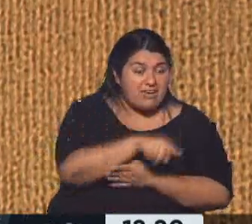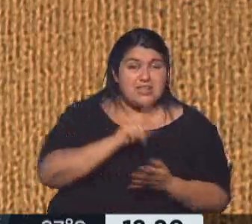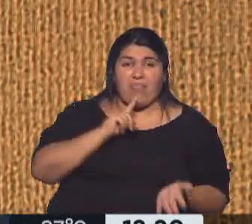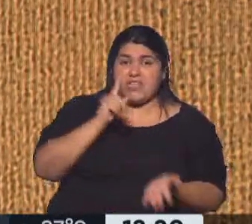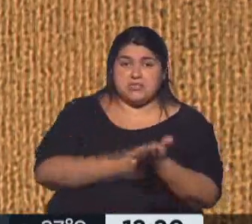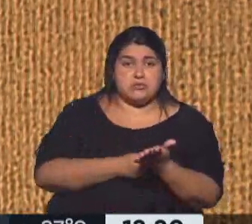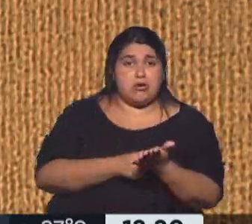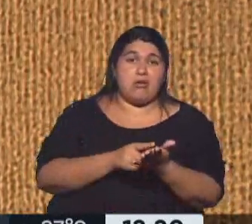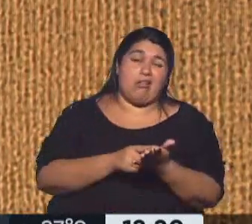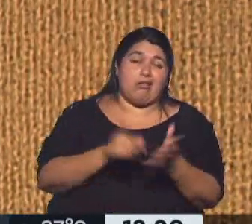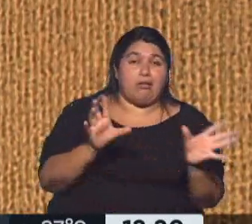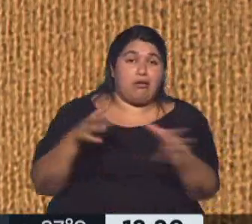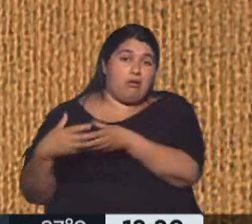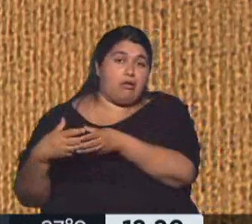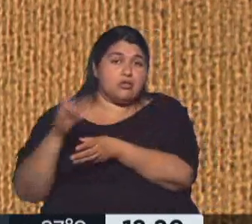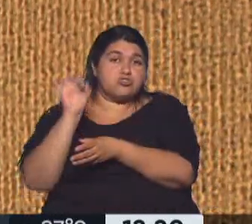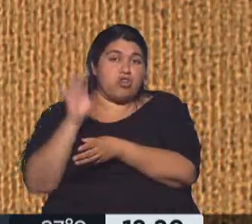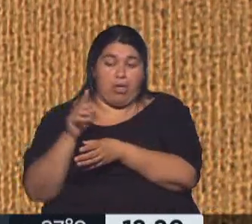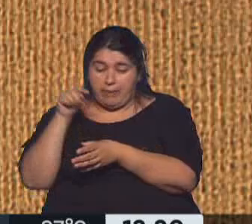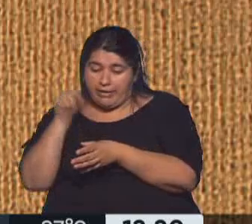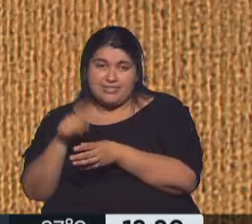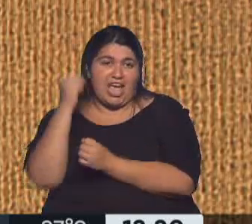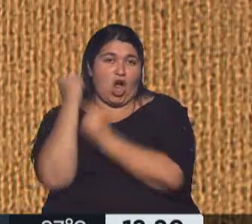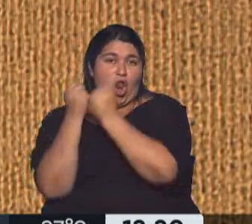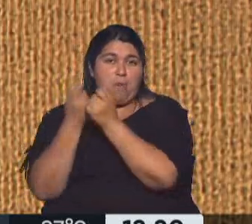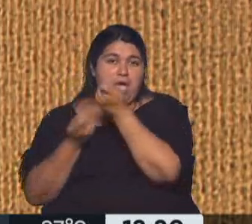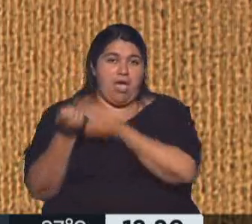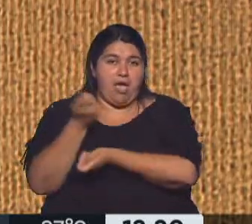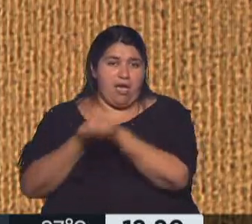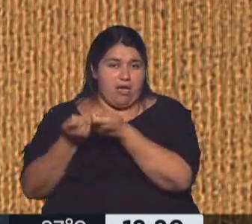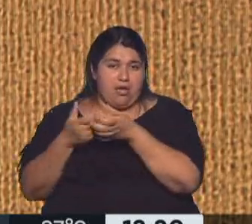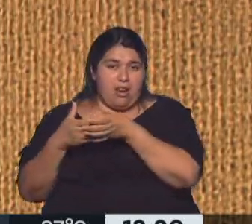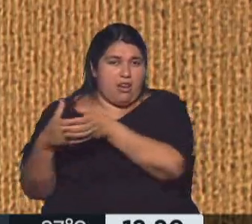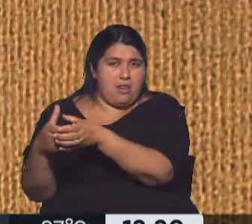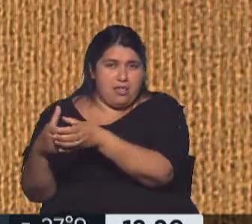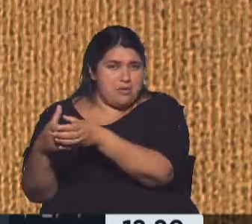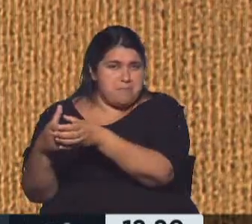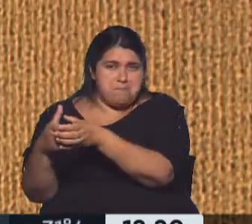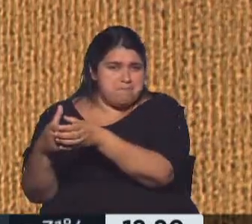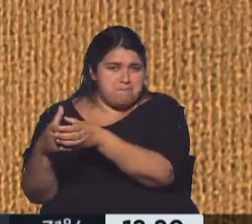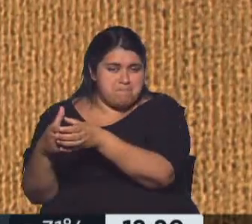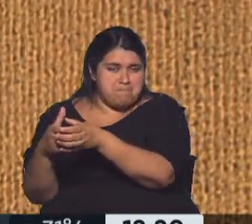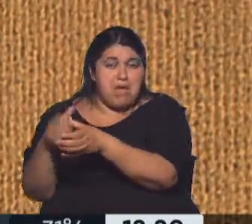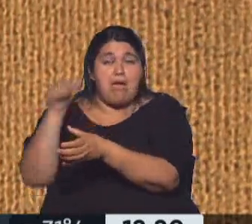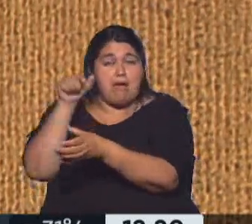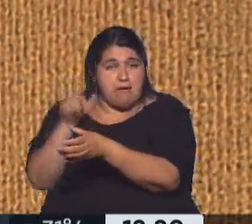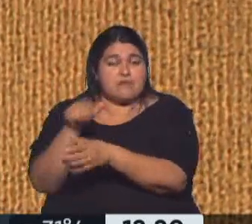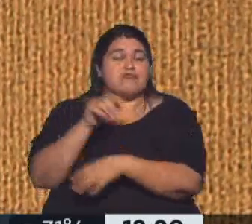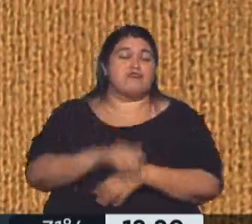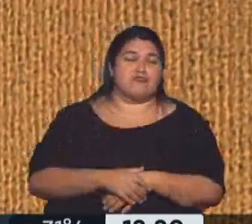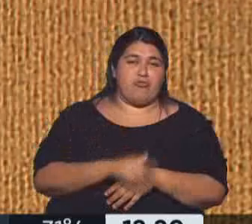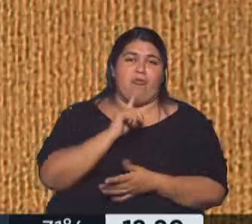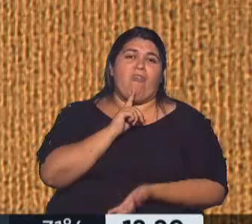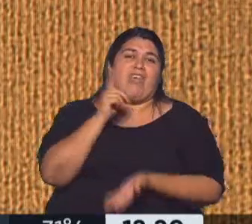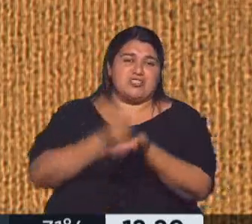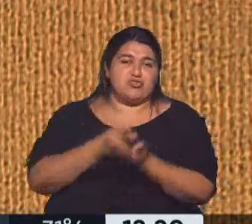sector sumamente concentrado de la economía, sumamente pequeño, es para un puñado. Bueno, esa fue la decisión de dolarización que